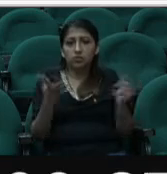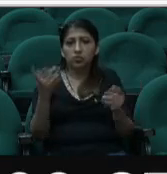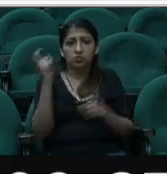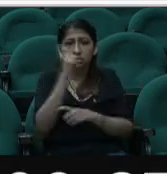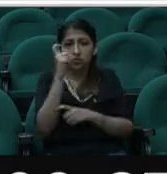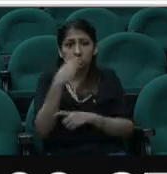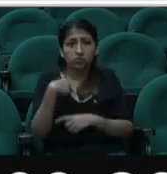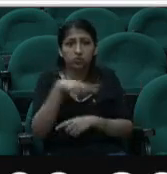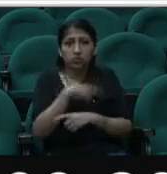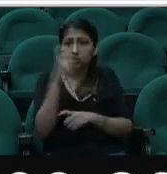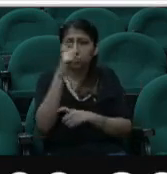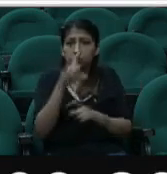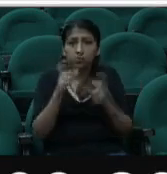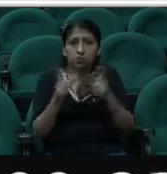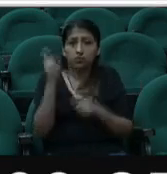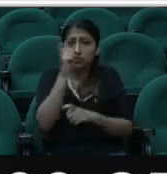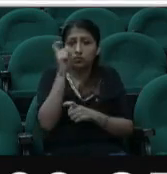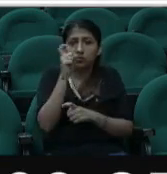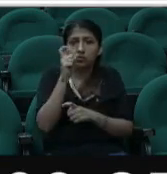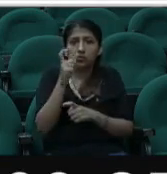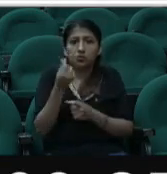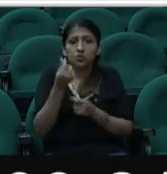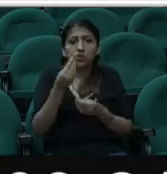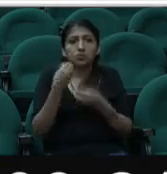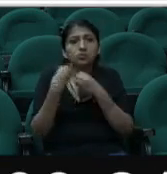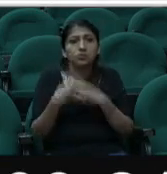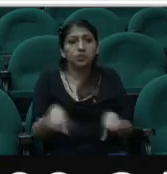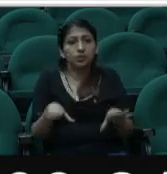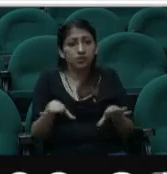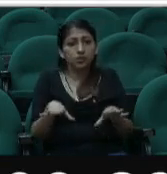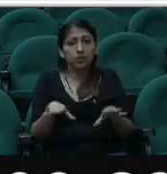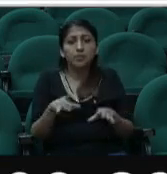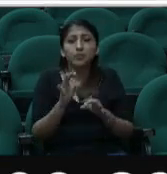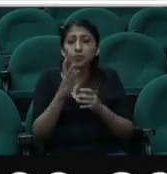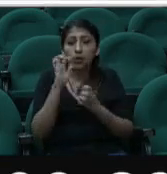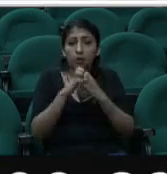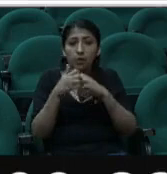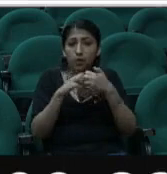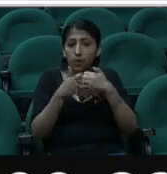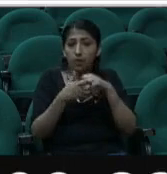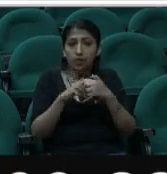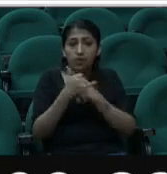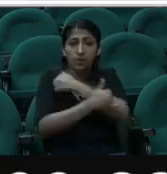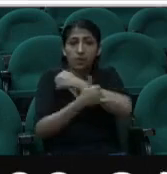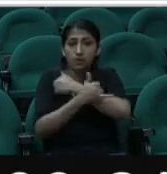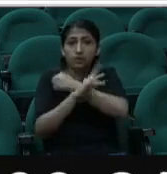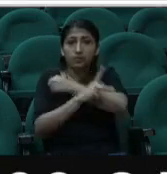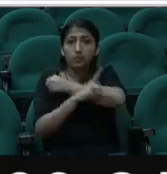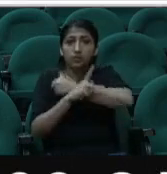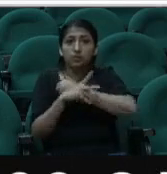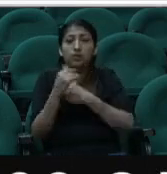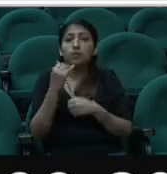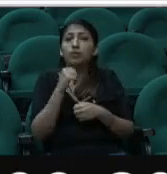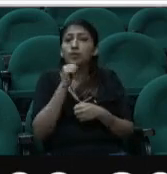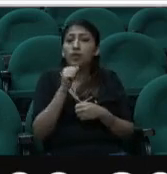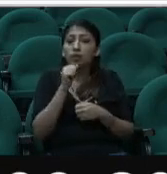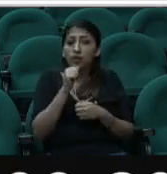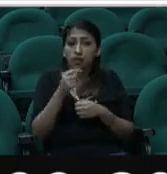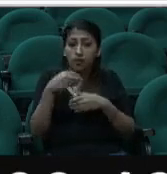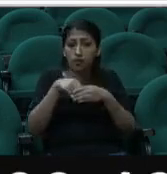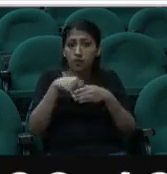tantas necesidades que nosotros tenemos aquí en la provincia pues se pierdan estos recursos el problema del país y el problema de pastaza no es que nos falten recursos